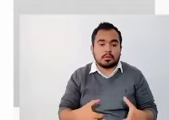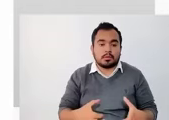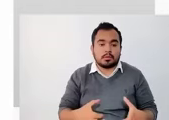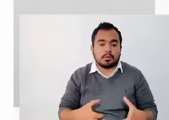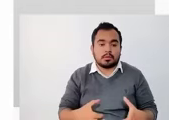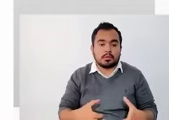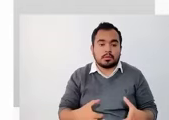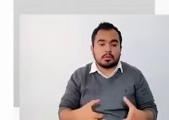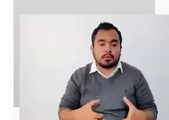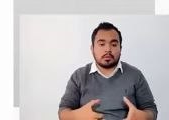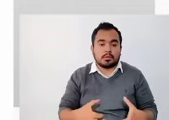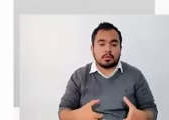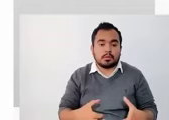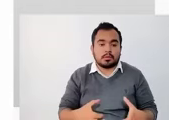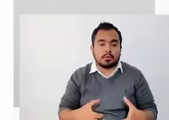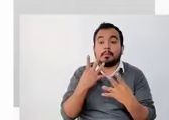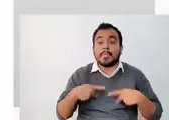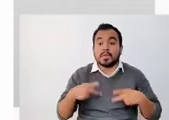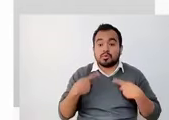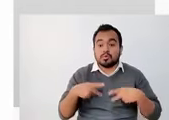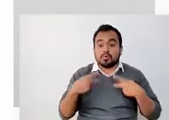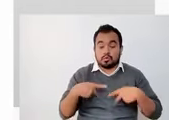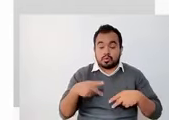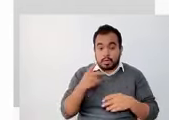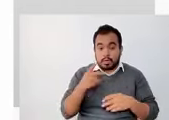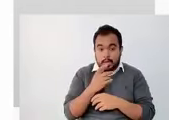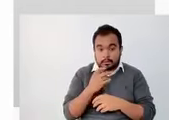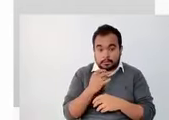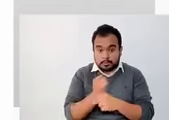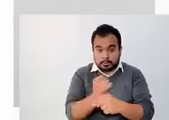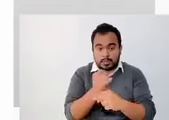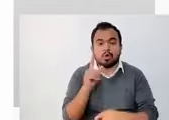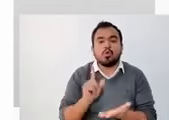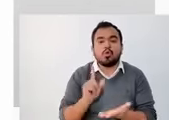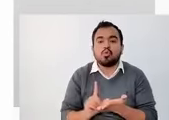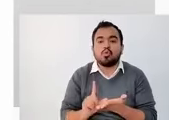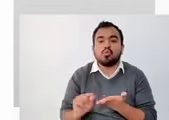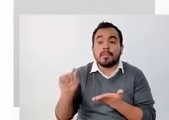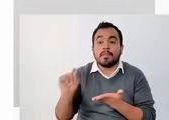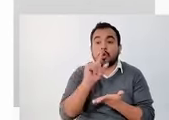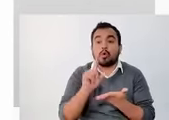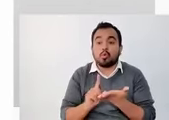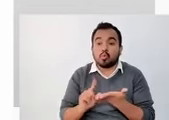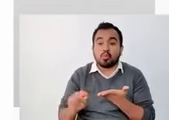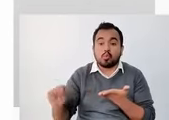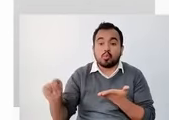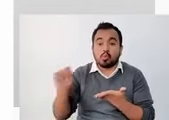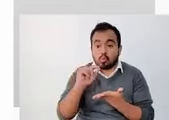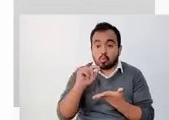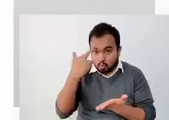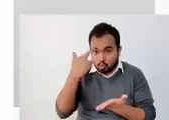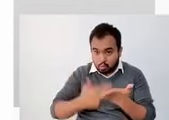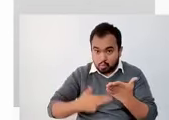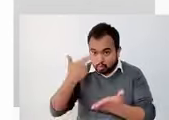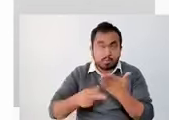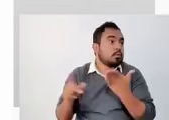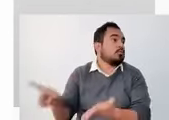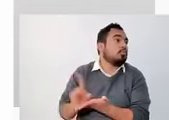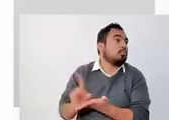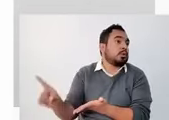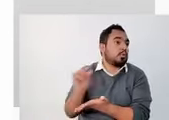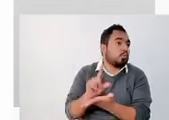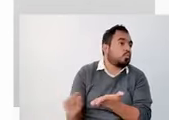investigación empírica viven obsesionados con Twitter. Todo es Twitter. Pareciera que los crímenes todos ocurren en Twitter. Yo estoy por